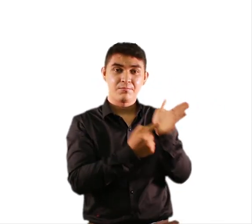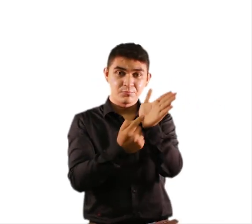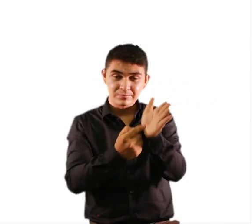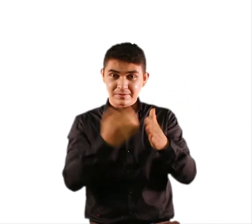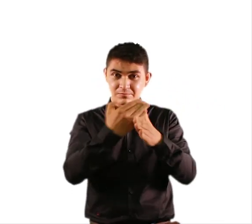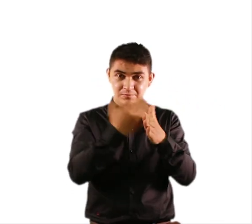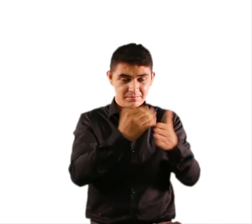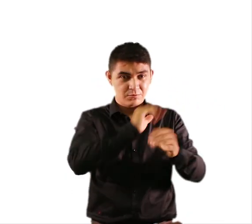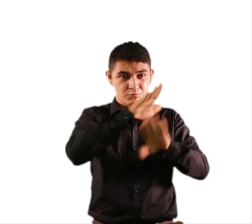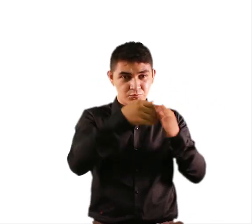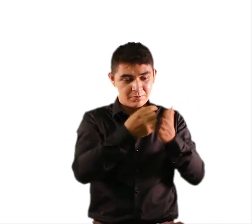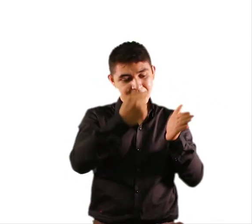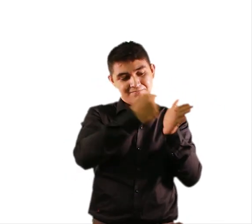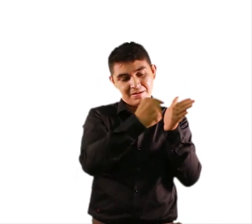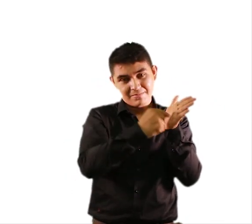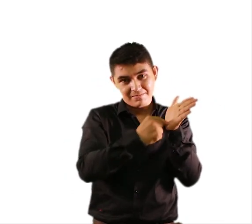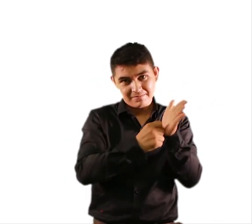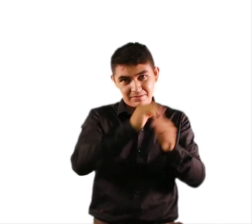datos.